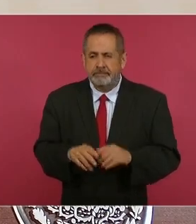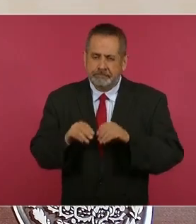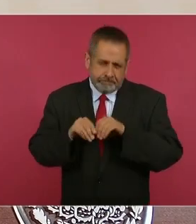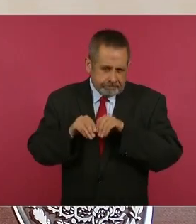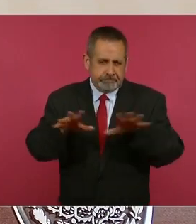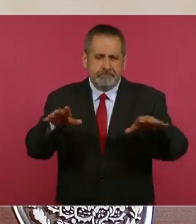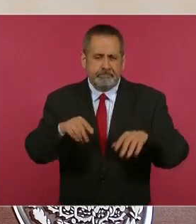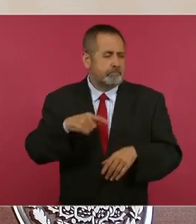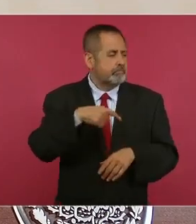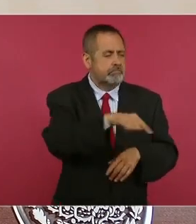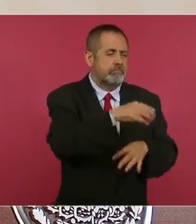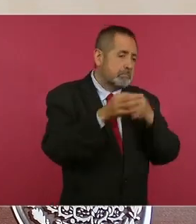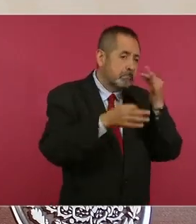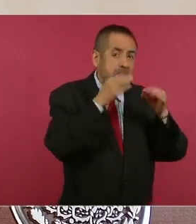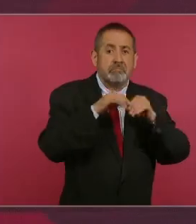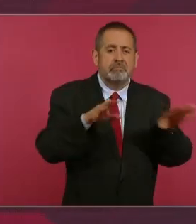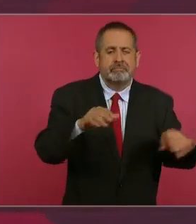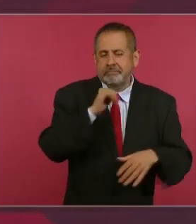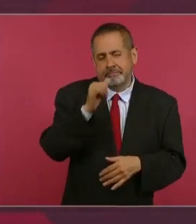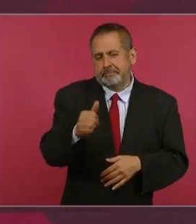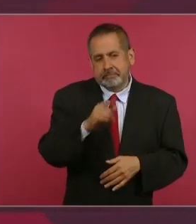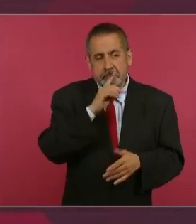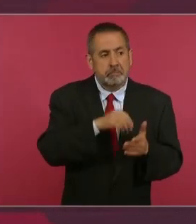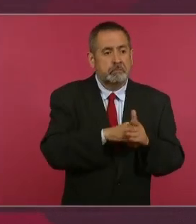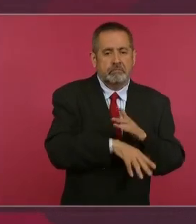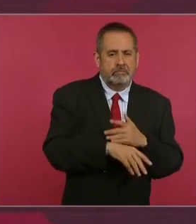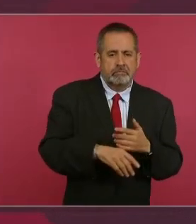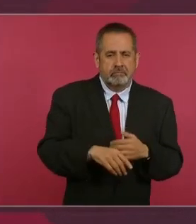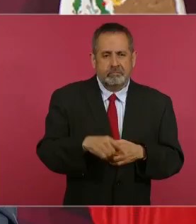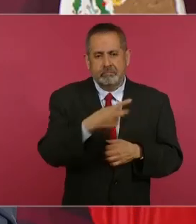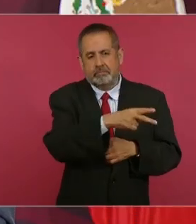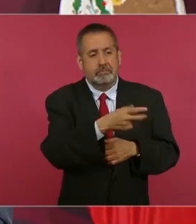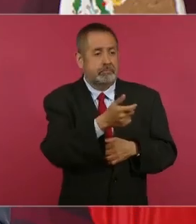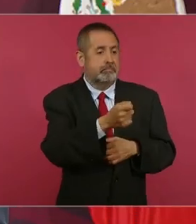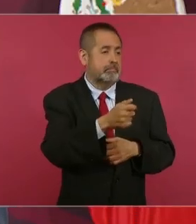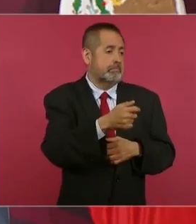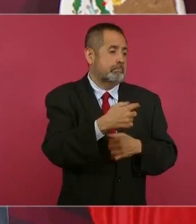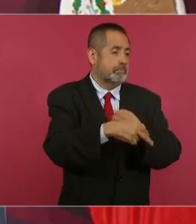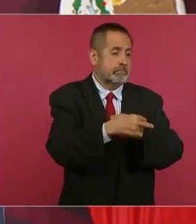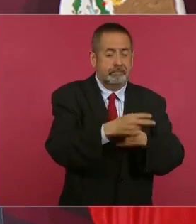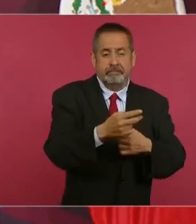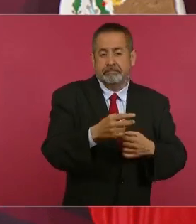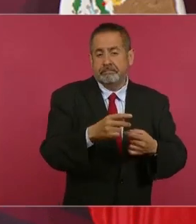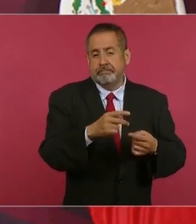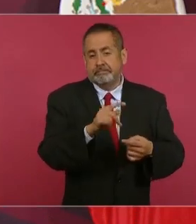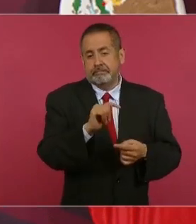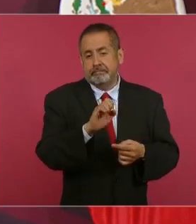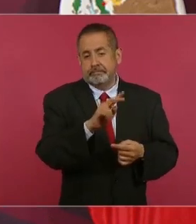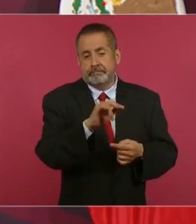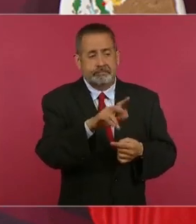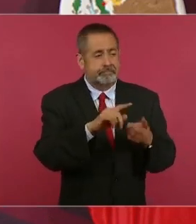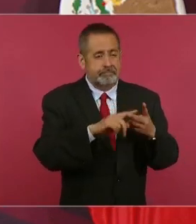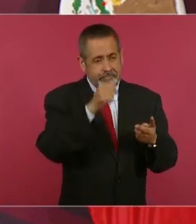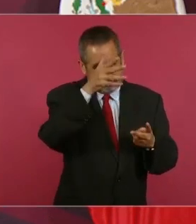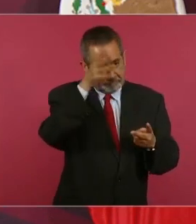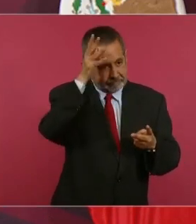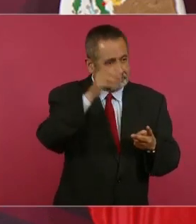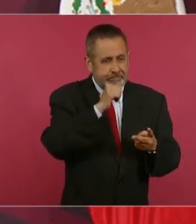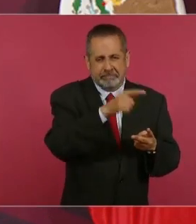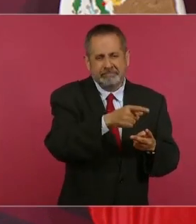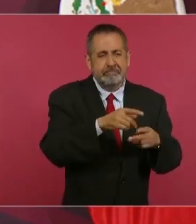esto no se dice ni en el Canal de las Estrellas, ni en Azteca, ni